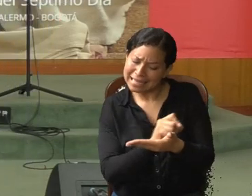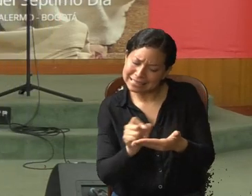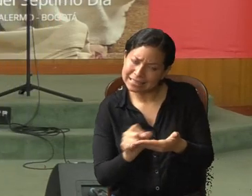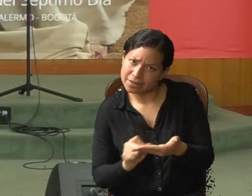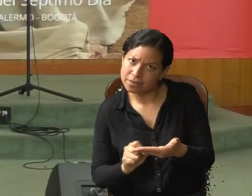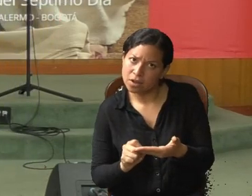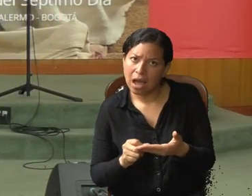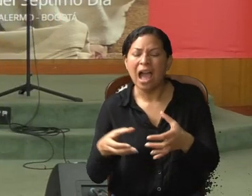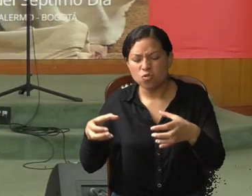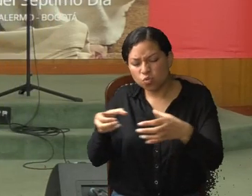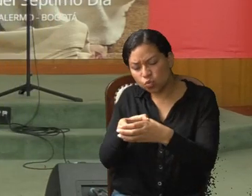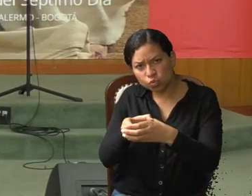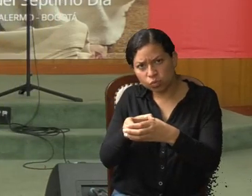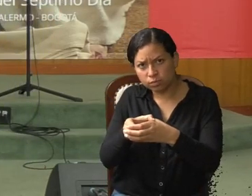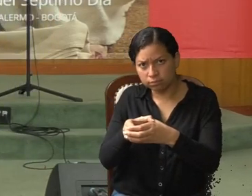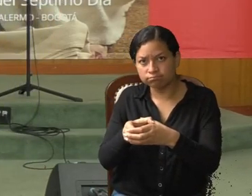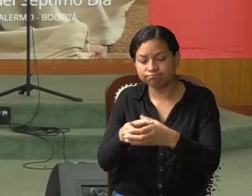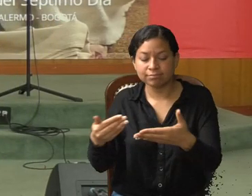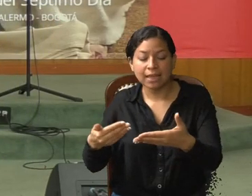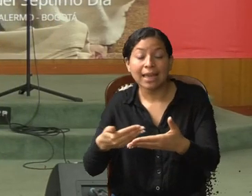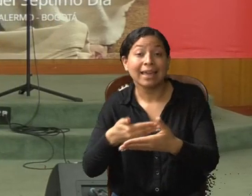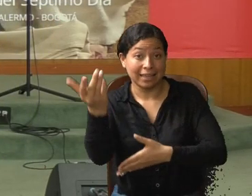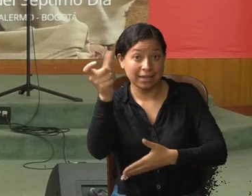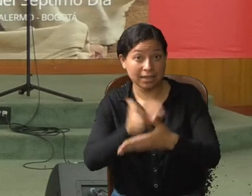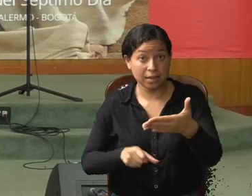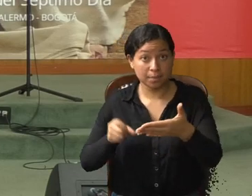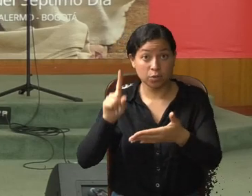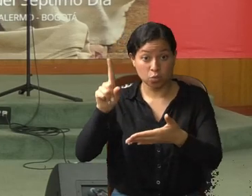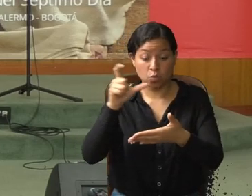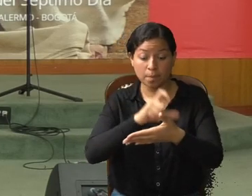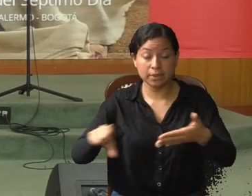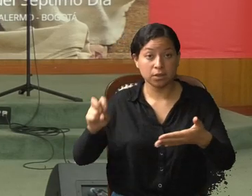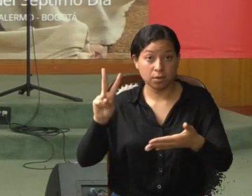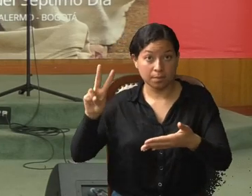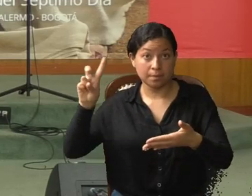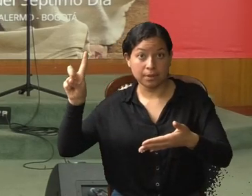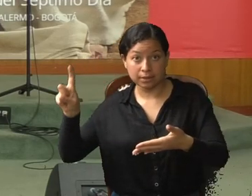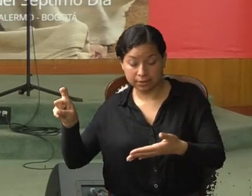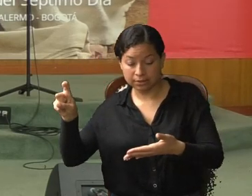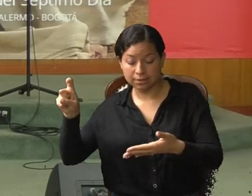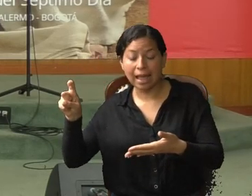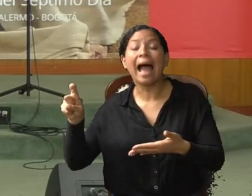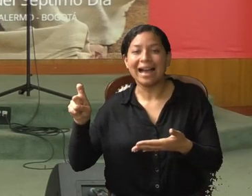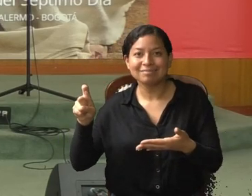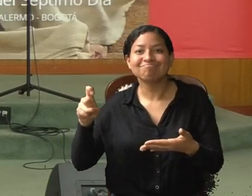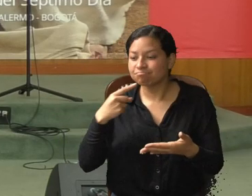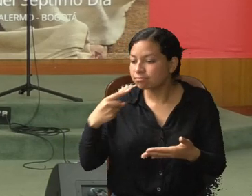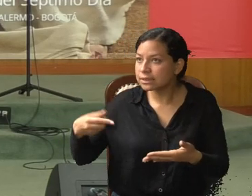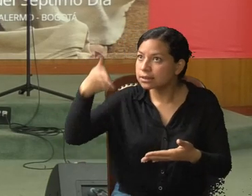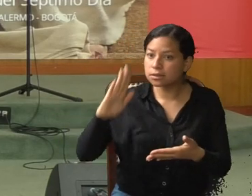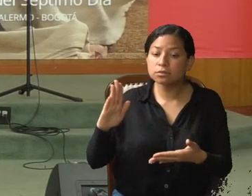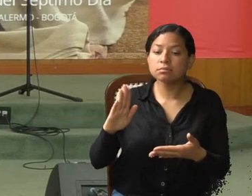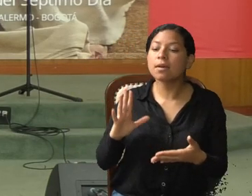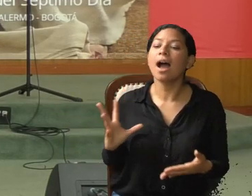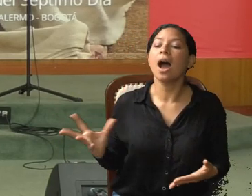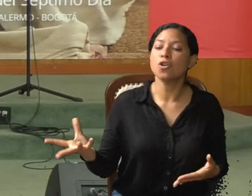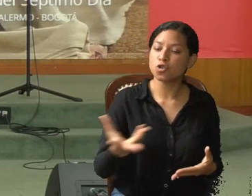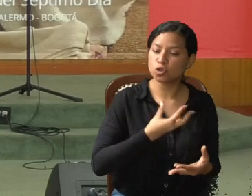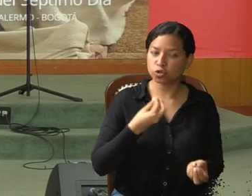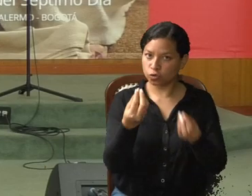Génesis 1:26, dice, entonces dijo Dios, hagamos. En este caso sí está traducido en el